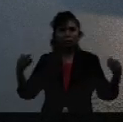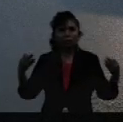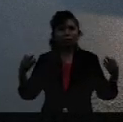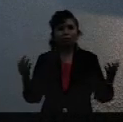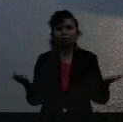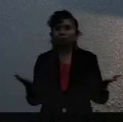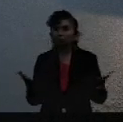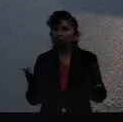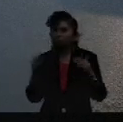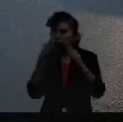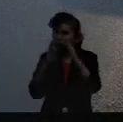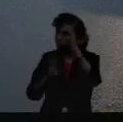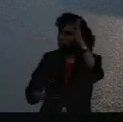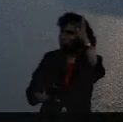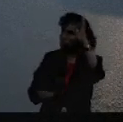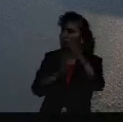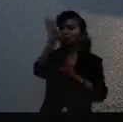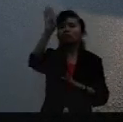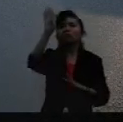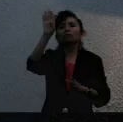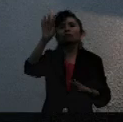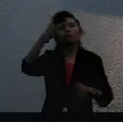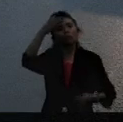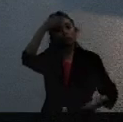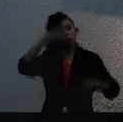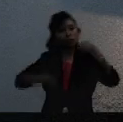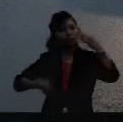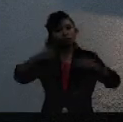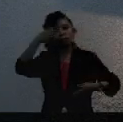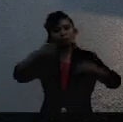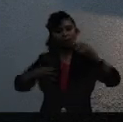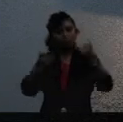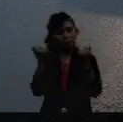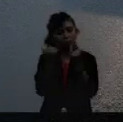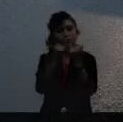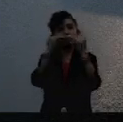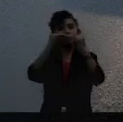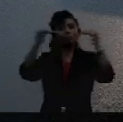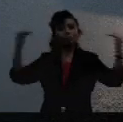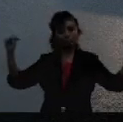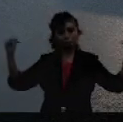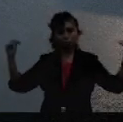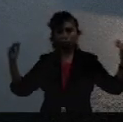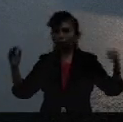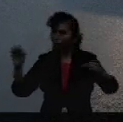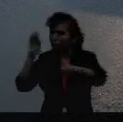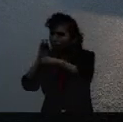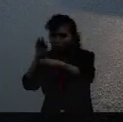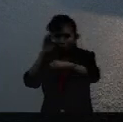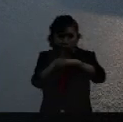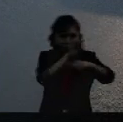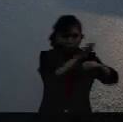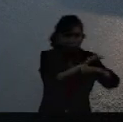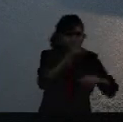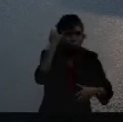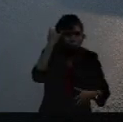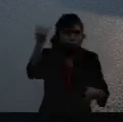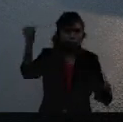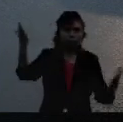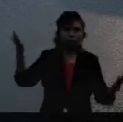día más próspera más justa más igualitaria defiendan sus causas que